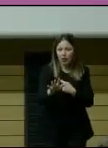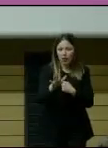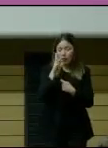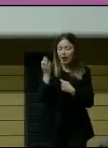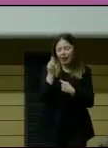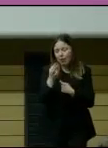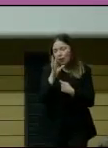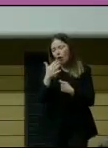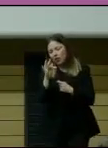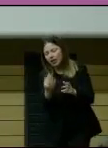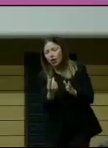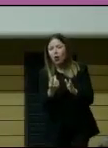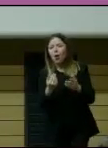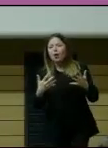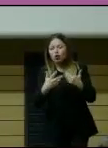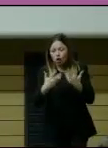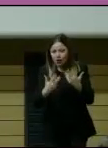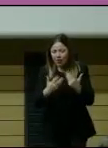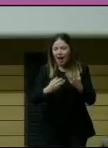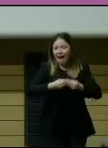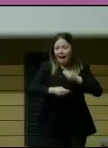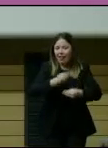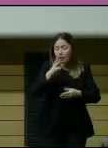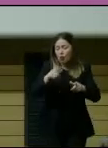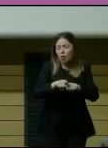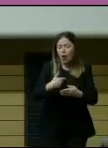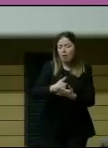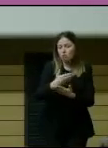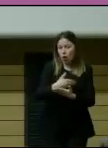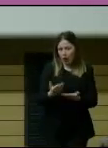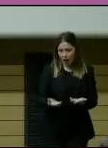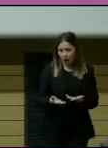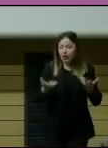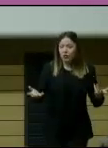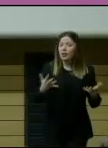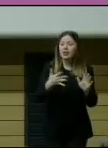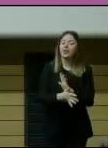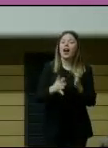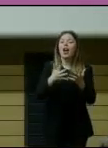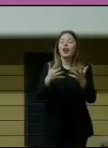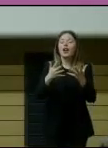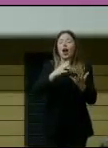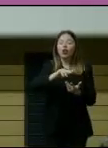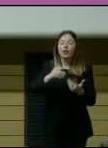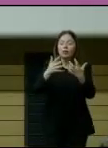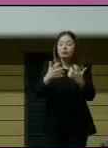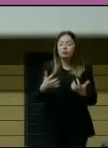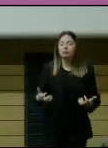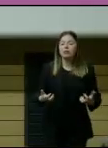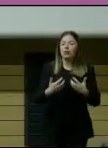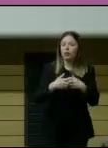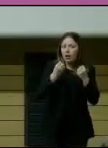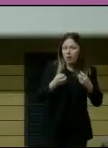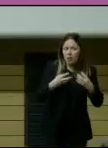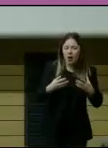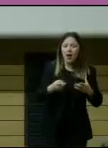tenían que pasar por el fentanilo, porque se convirtió en una moda. Y claro, porque como funcionaban bien las noticias de fentanilo, en la decimos, oye, tenemos